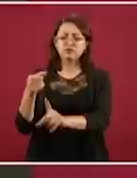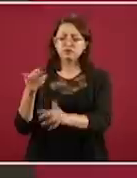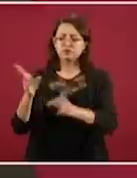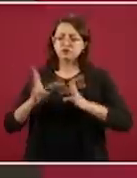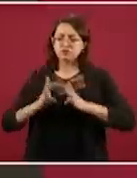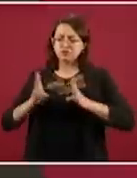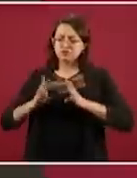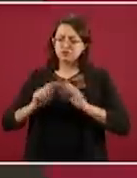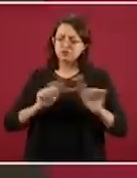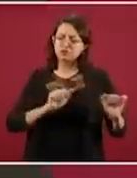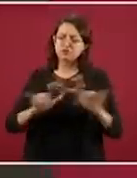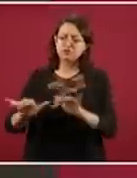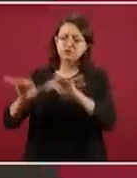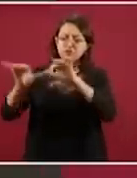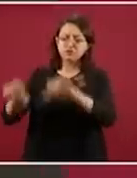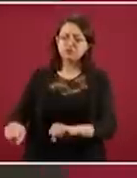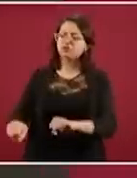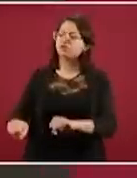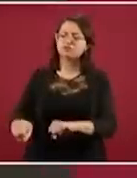militares.